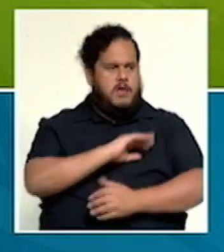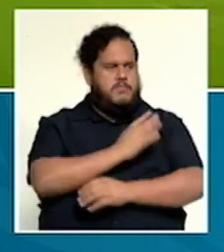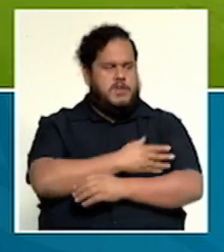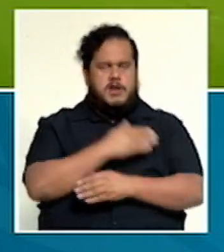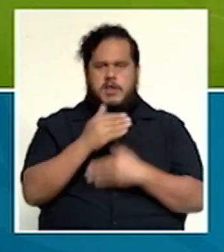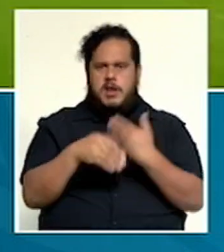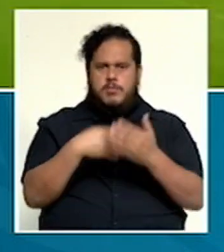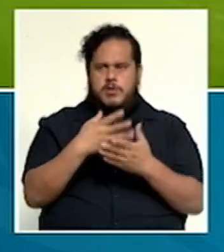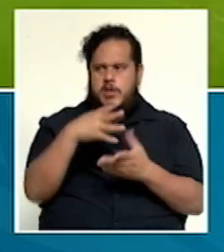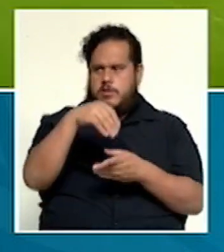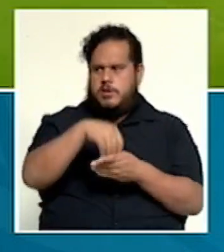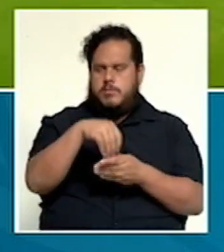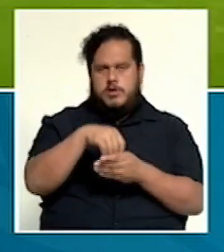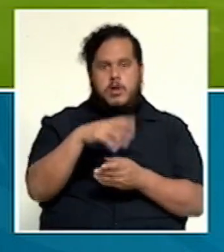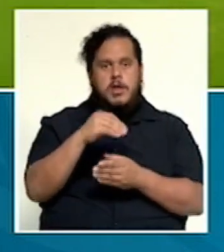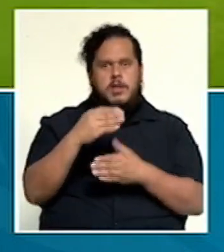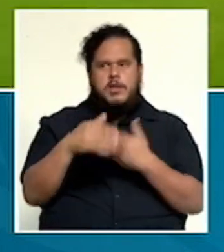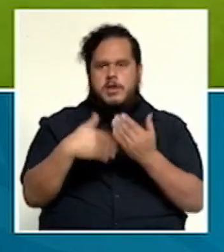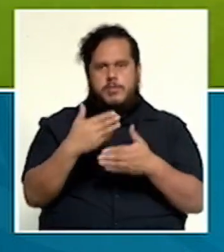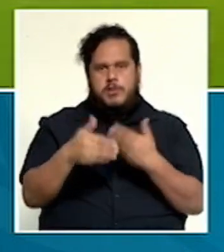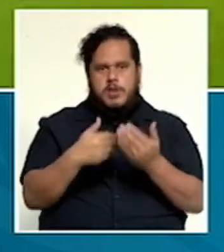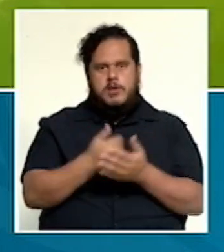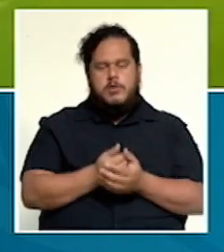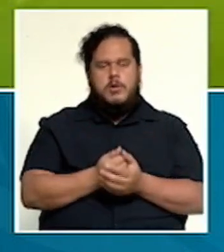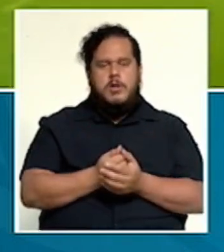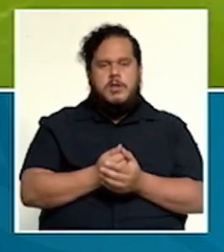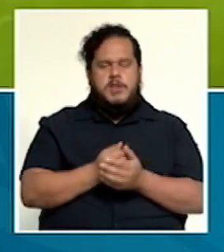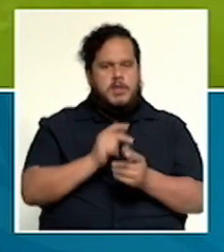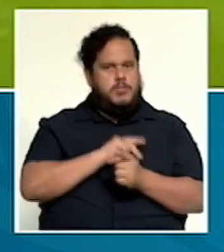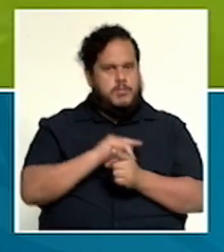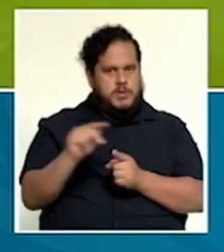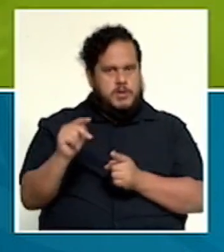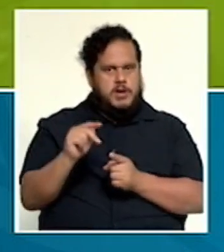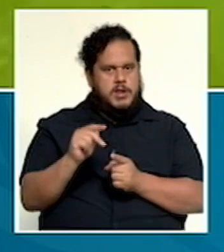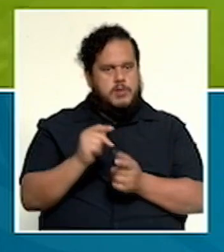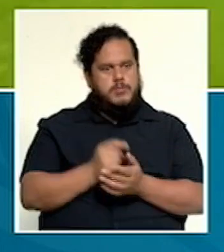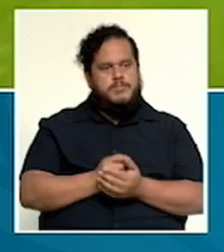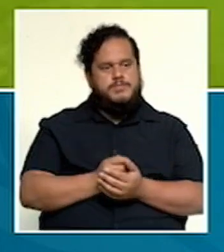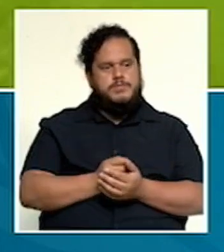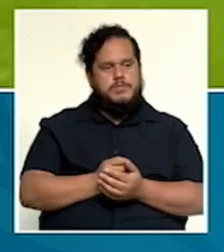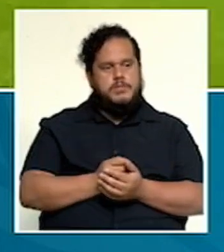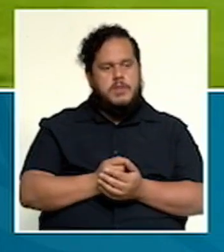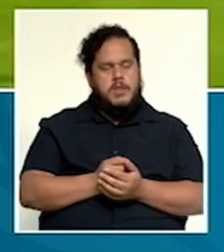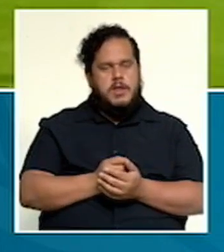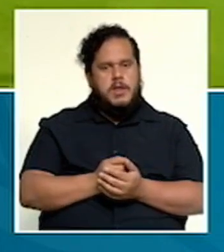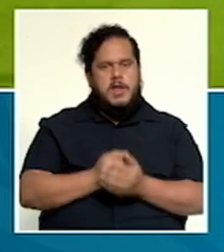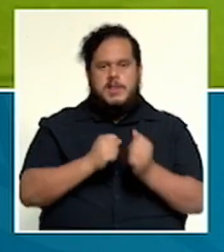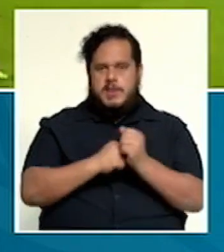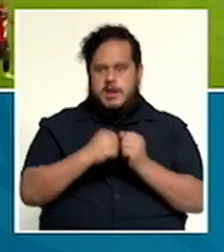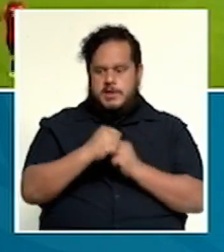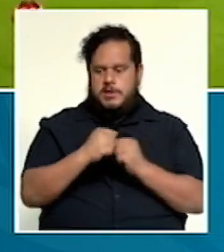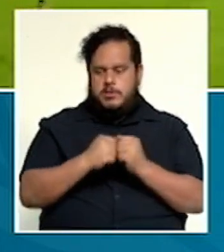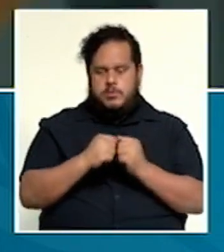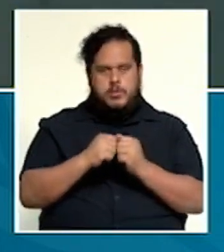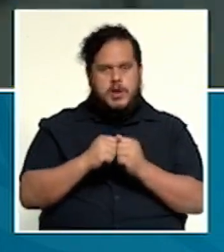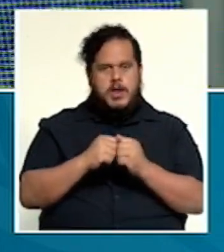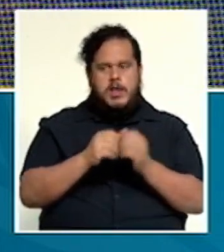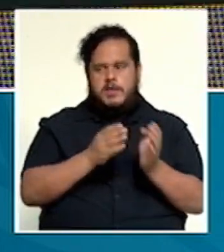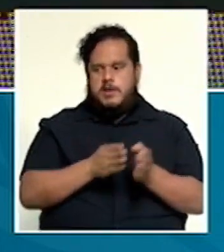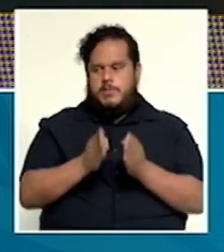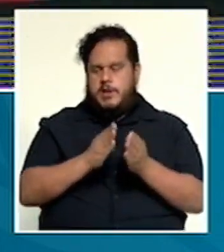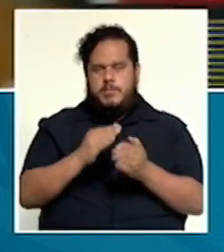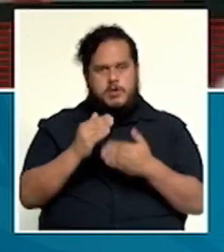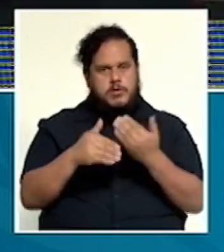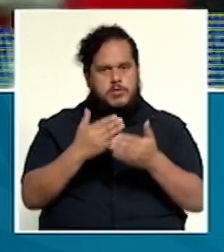proceso de inversión y el proceso de profesionalización de de las estructuras, del planeamiento de los